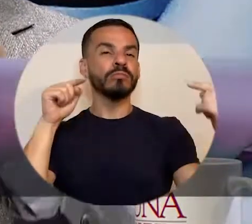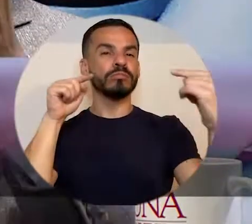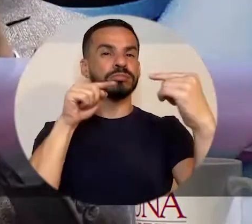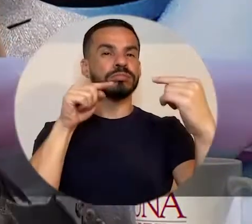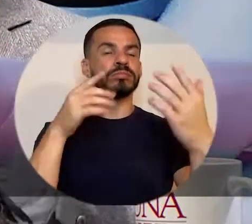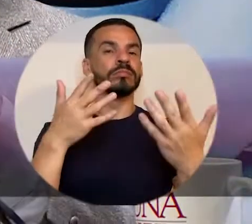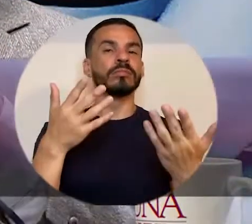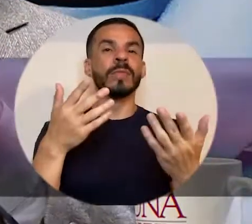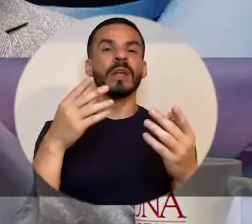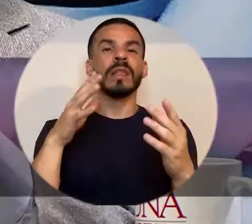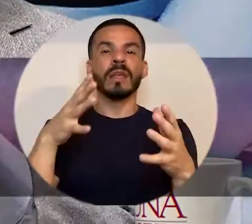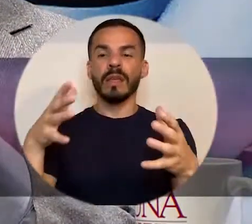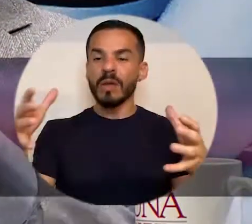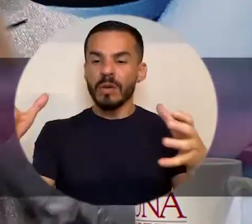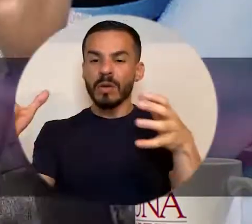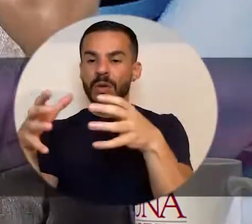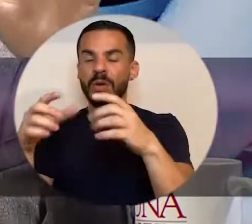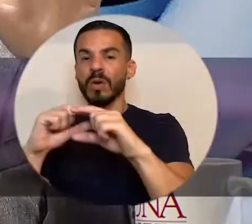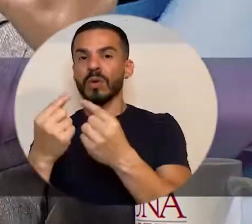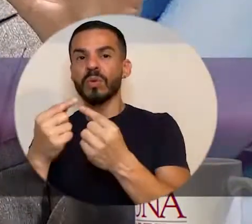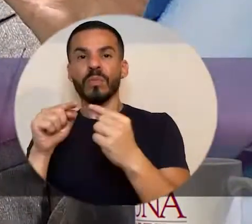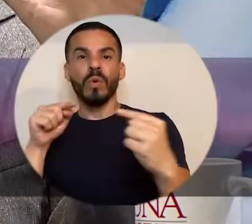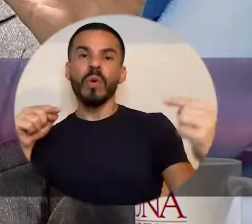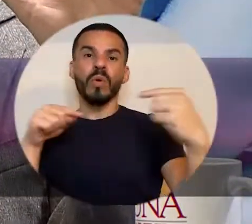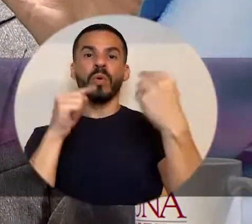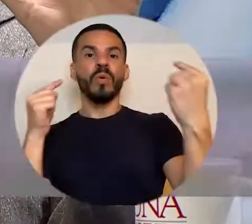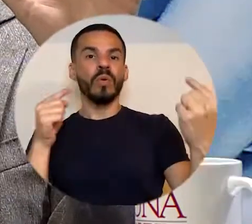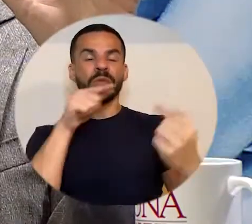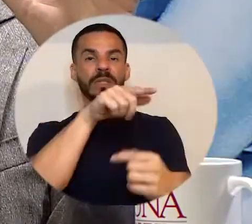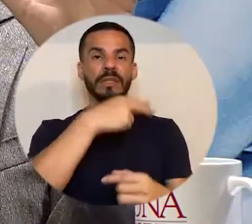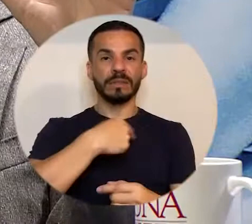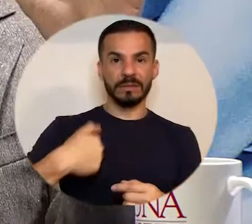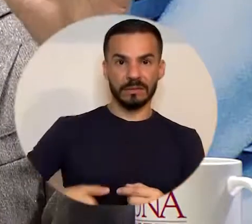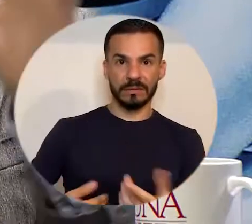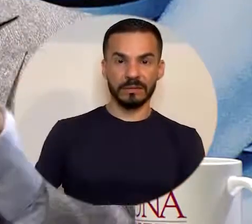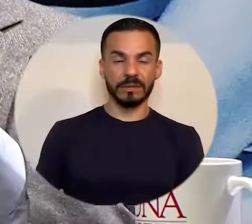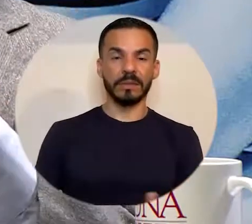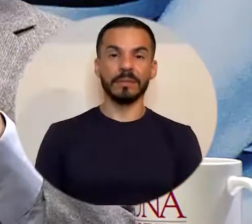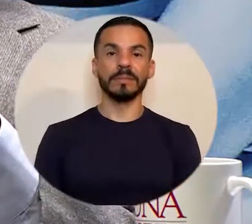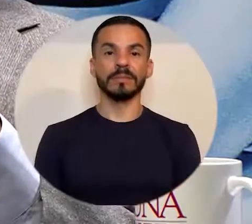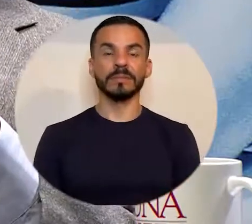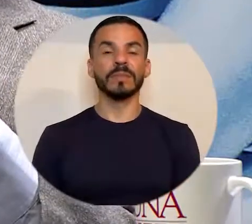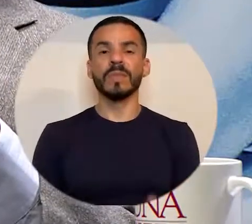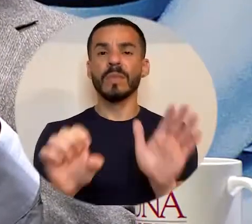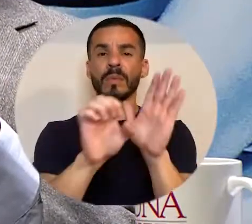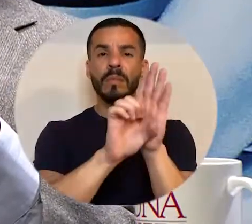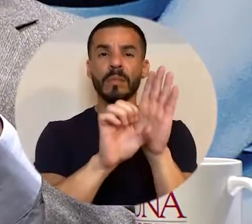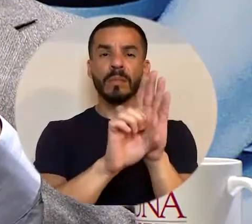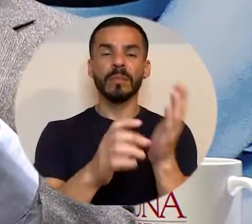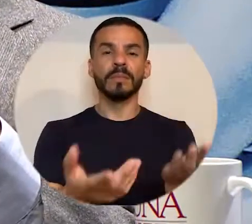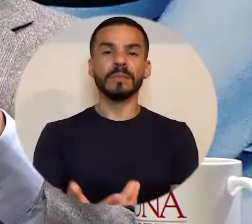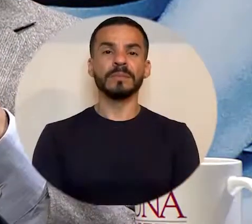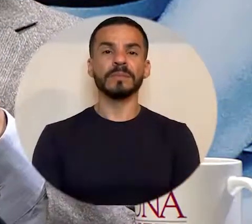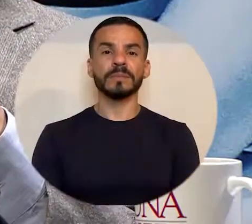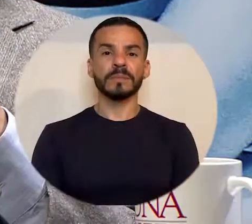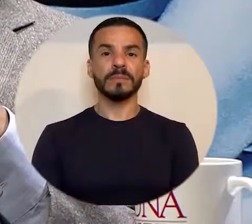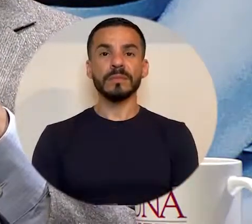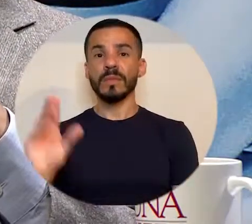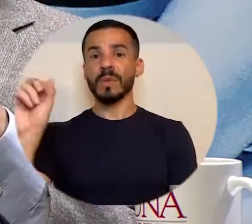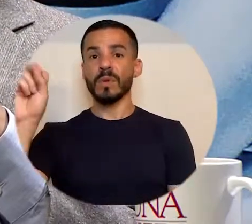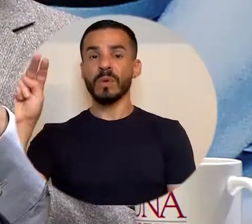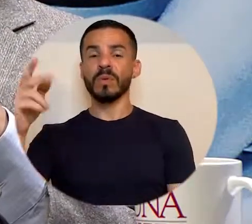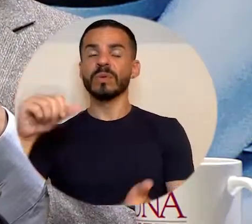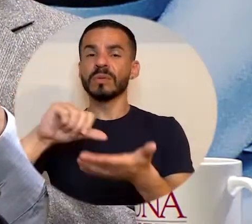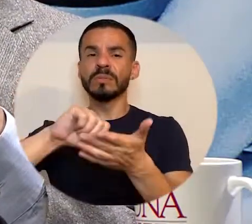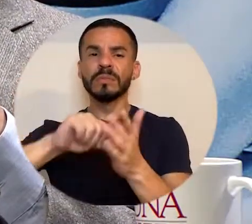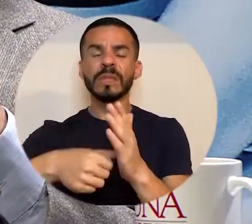como un enfrentamiento de bloque hacia China. De hecho, por ejemplo,